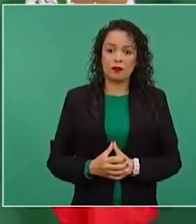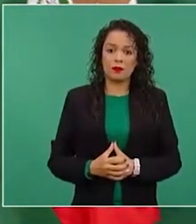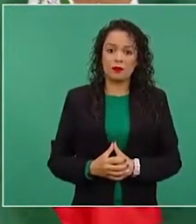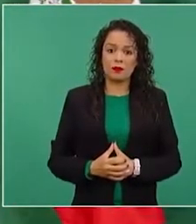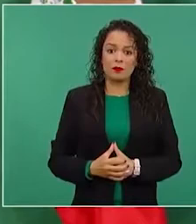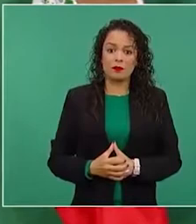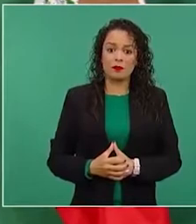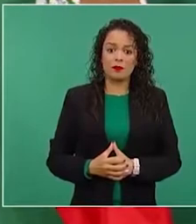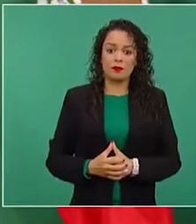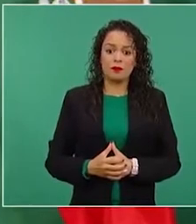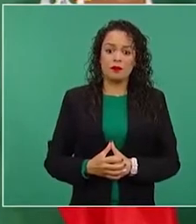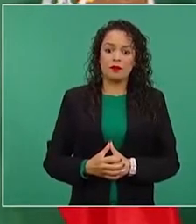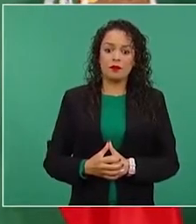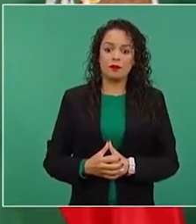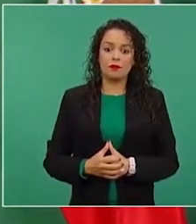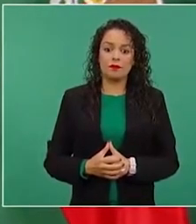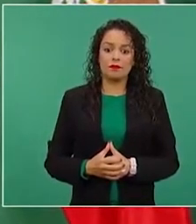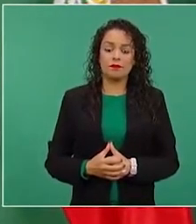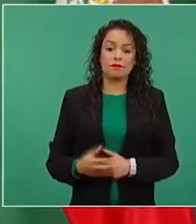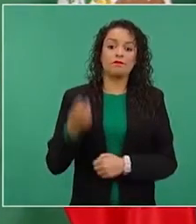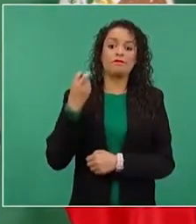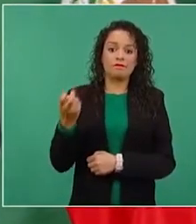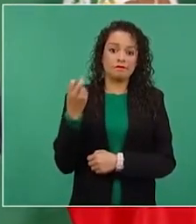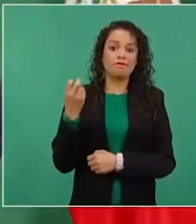es una asignatura pendiente,